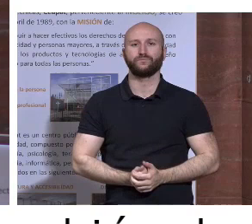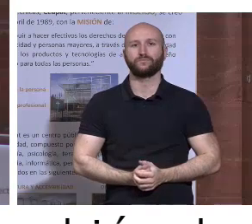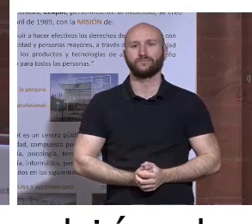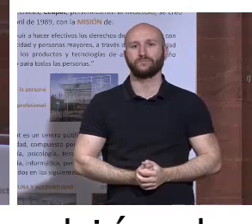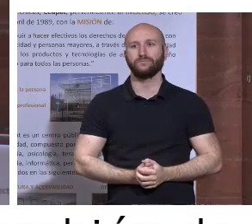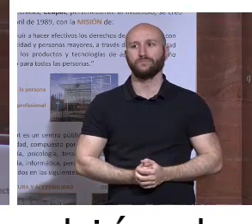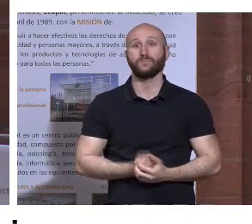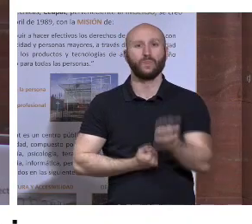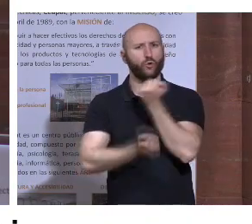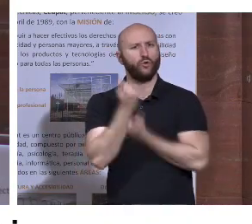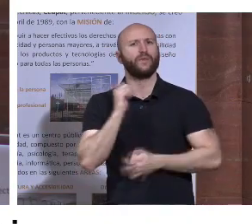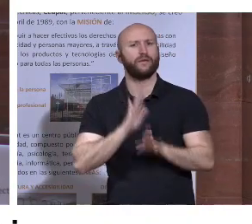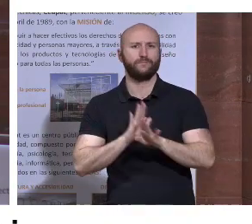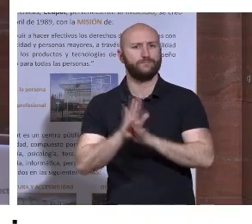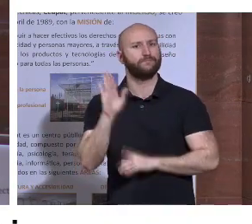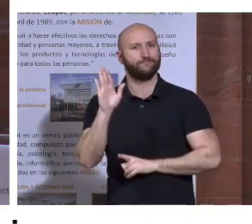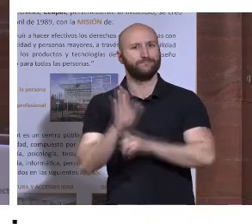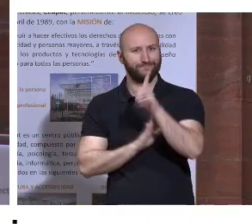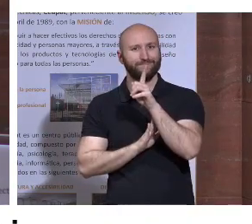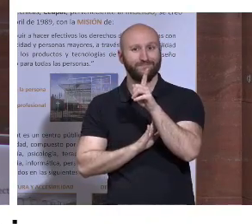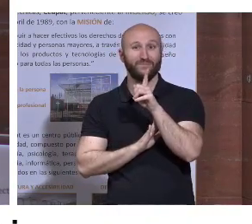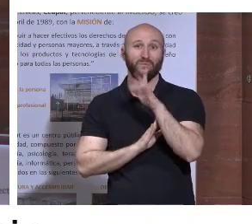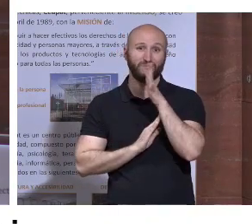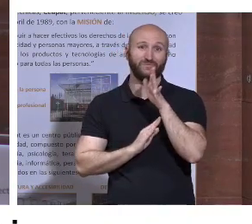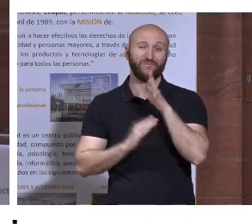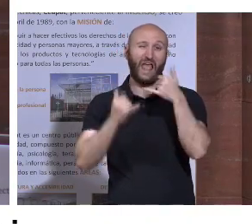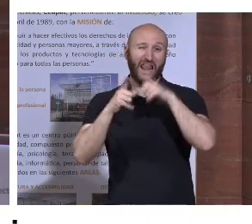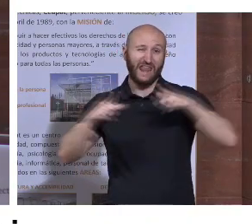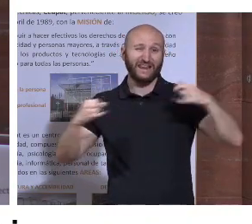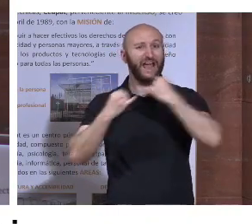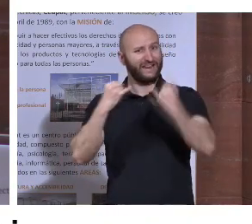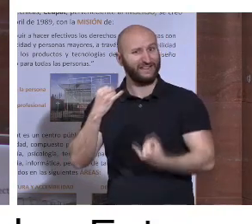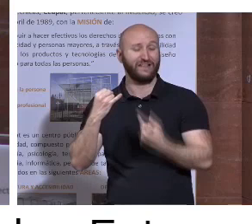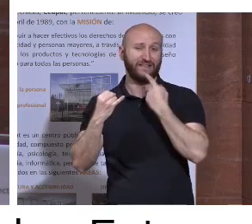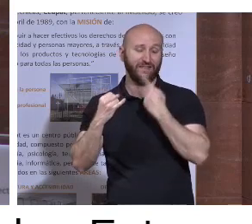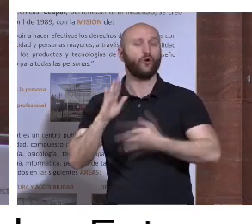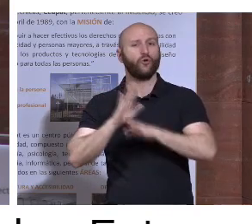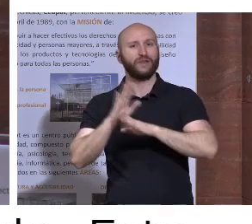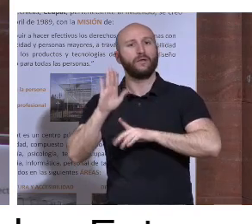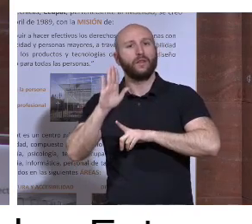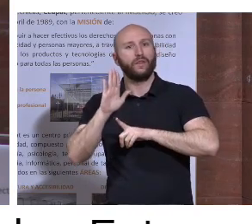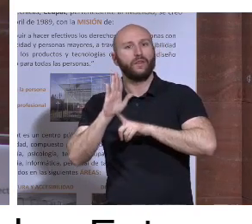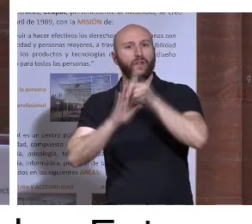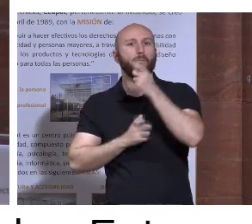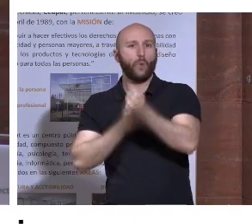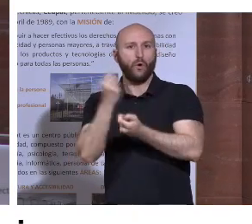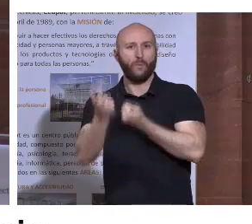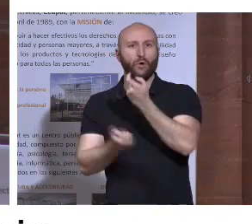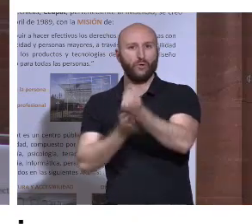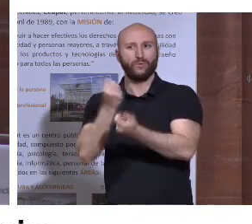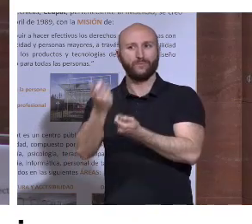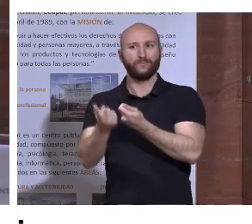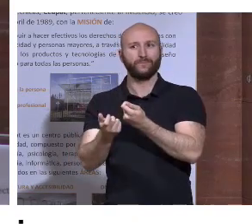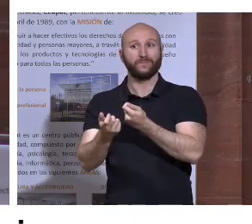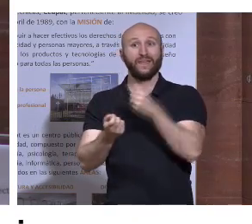La economía va a seguir creciendo, esta larga crisis, dicen, que va a seguir creciendo moderadamente. Y eso a lo mejor